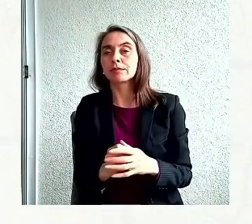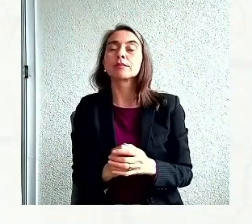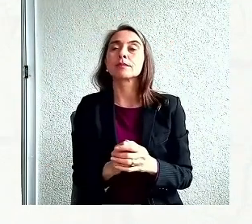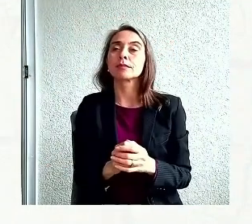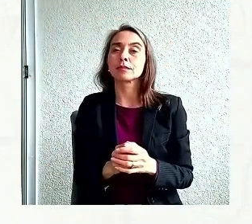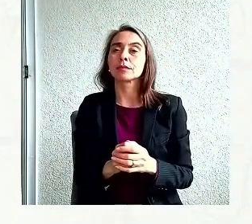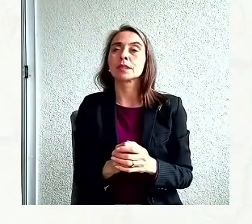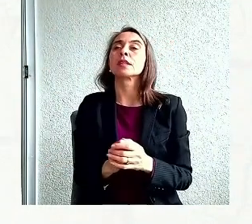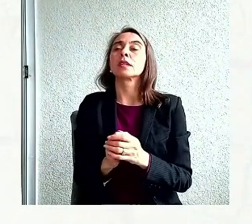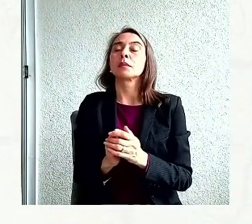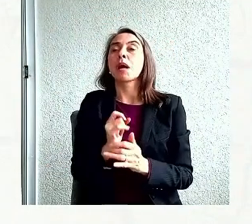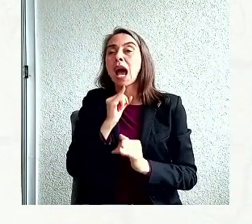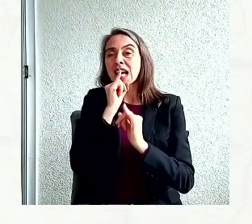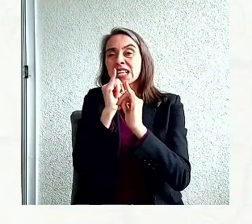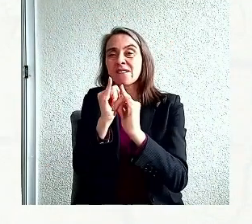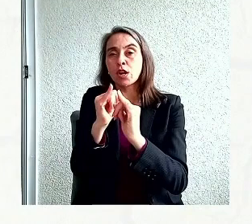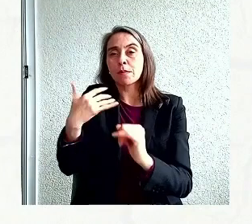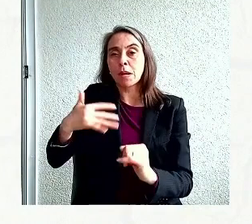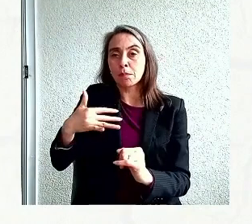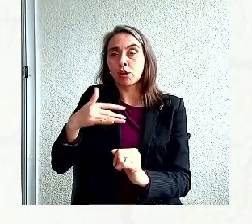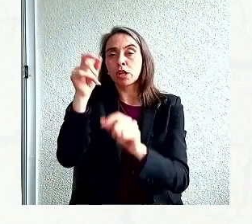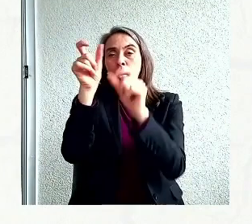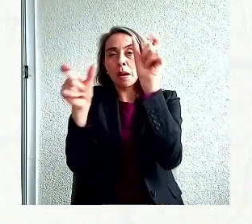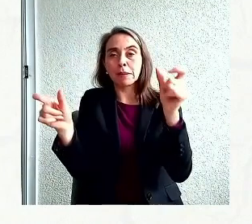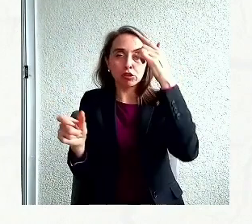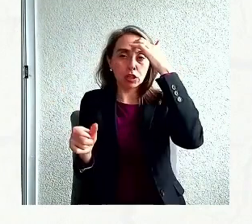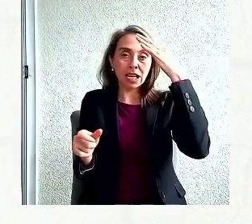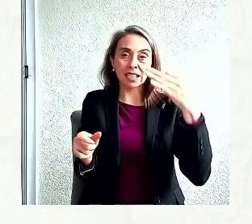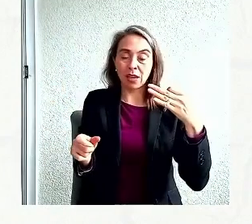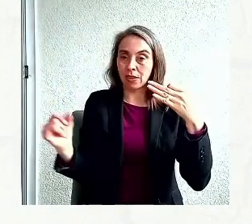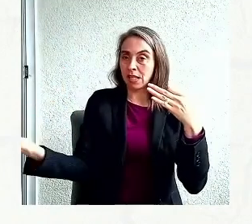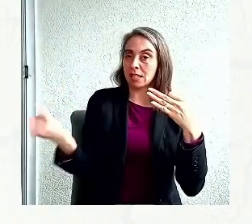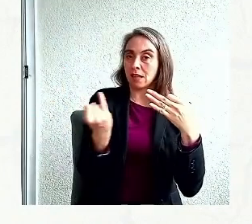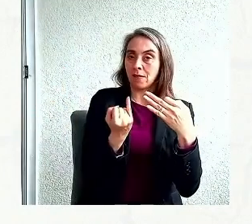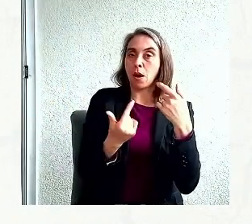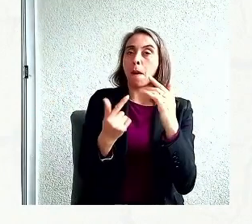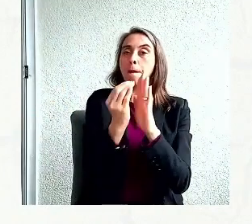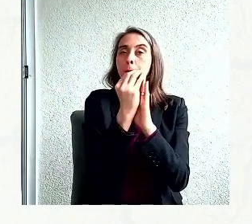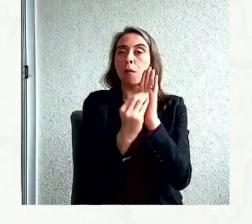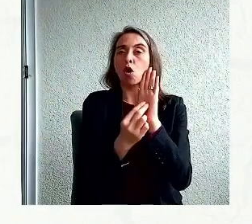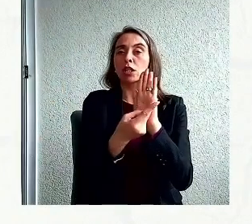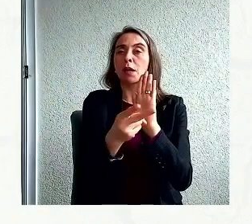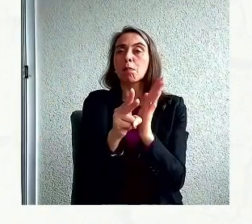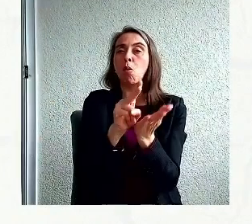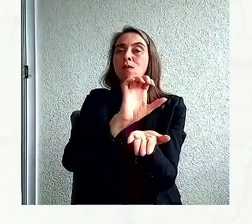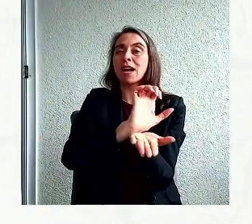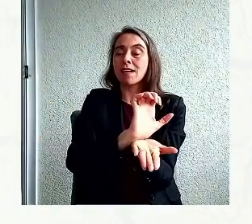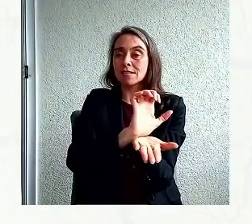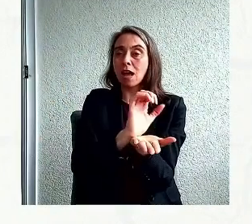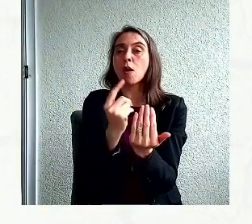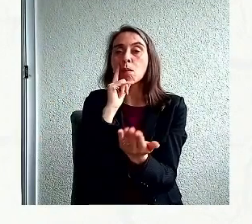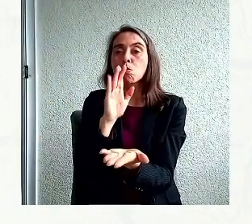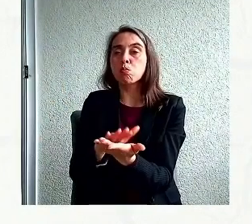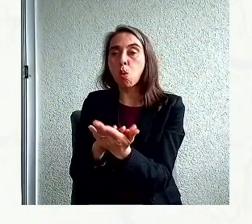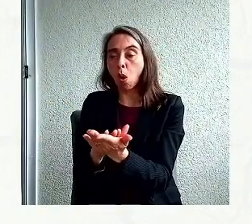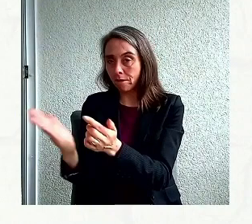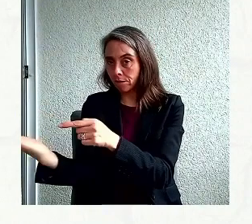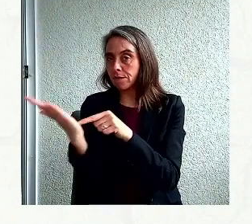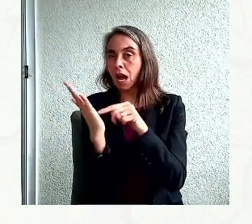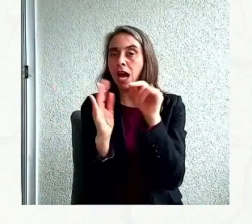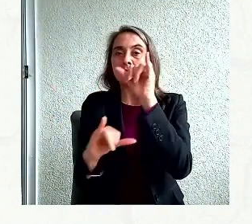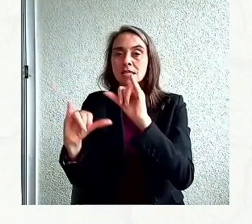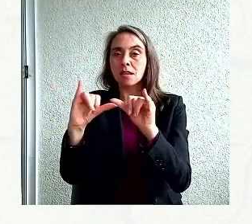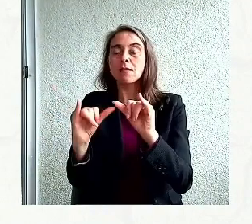públicas necesitamos evidencia científica, necesitamos datos, necesitamos información. Lo que tenemos actualmente son muchos